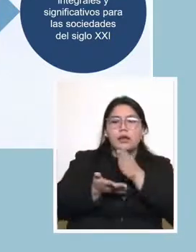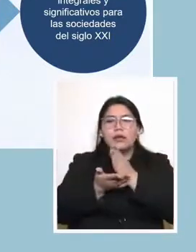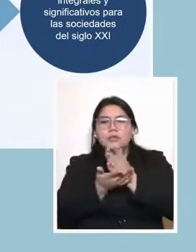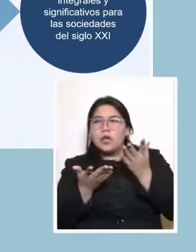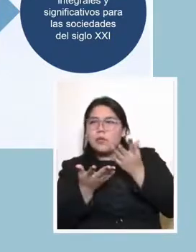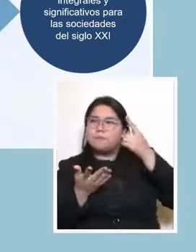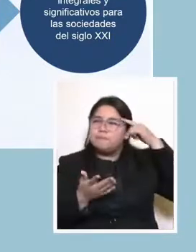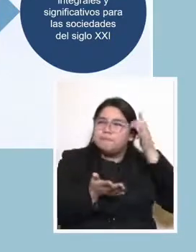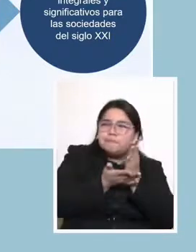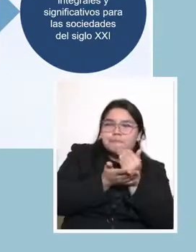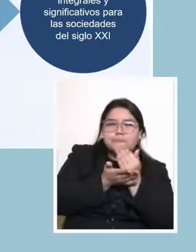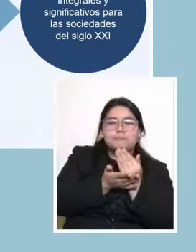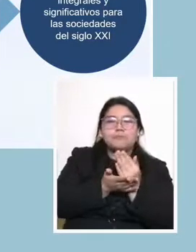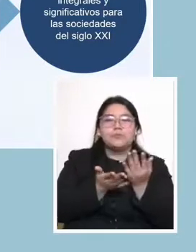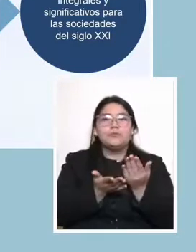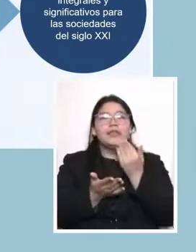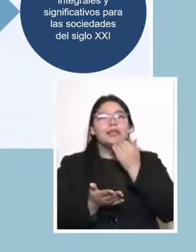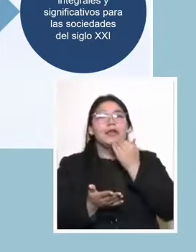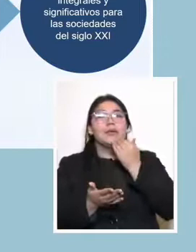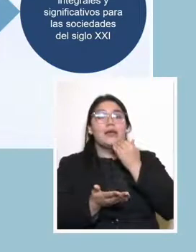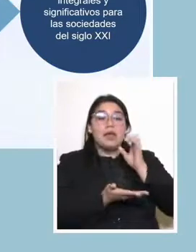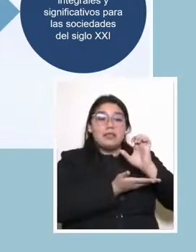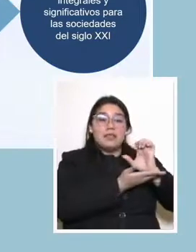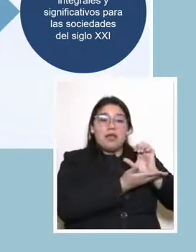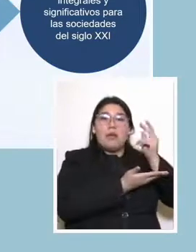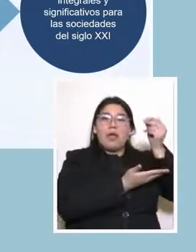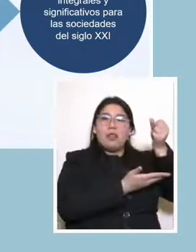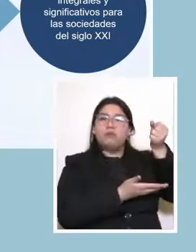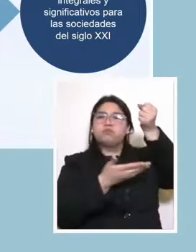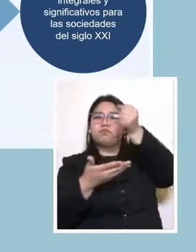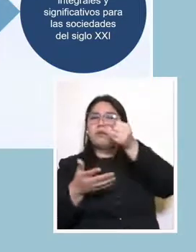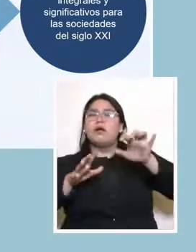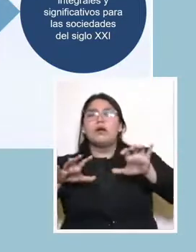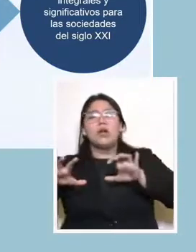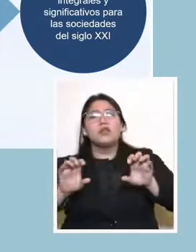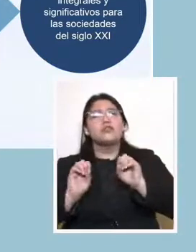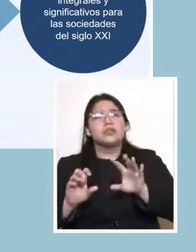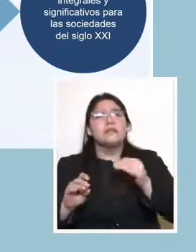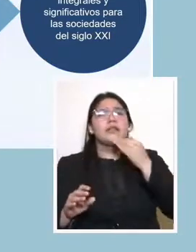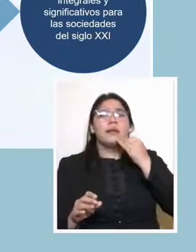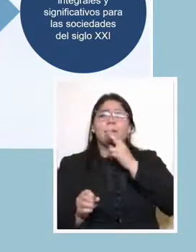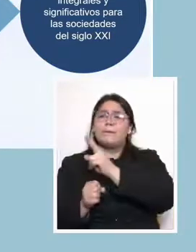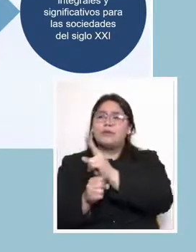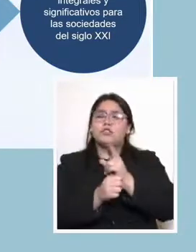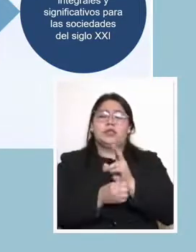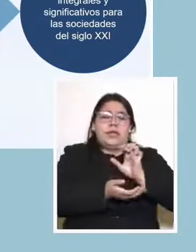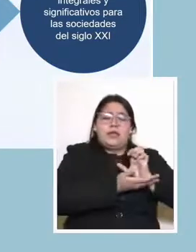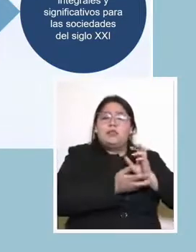¿no es cierto?, la inversión del Estado en los materiales educativos, en la relación con el profesorado,